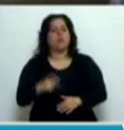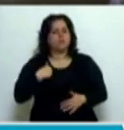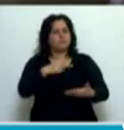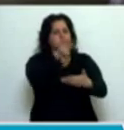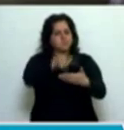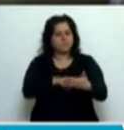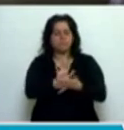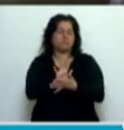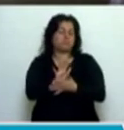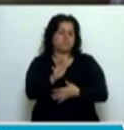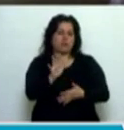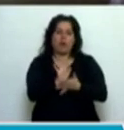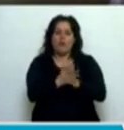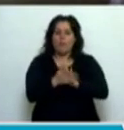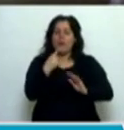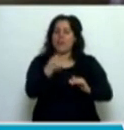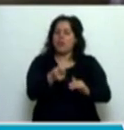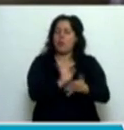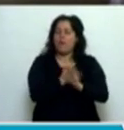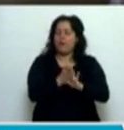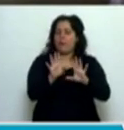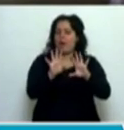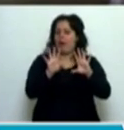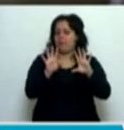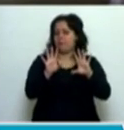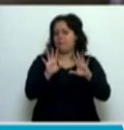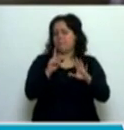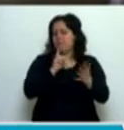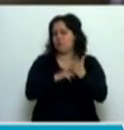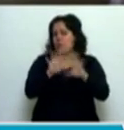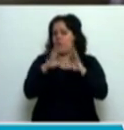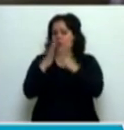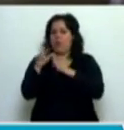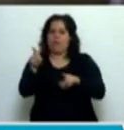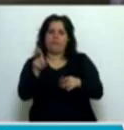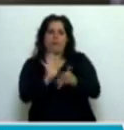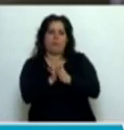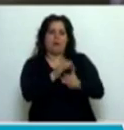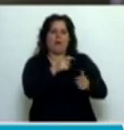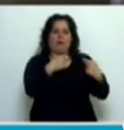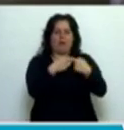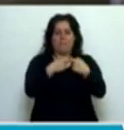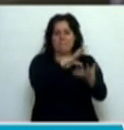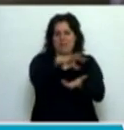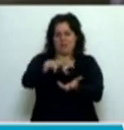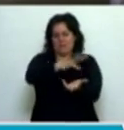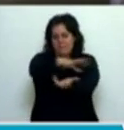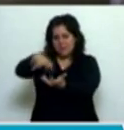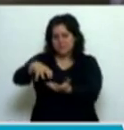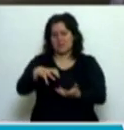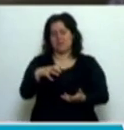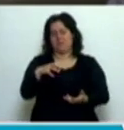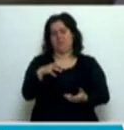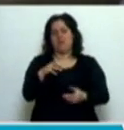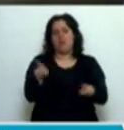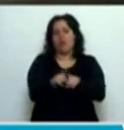leo como un desafío de la competitividad mundial y la expectativa que puede haber sobre esas empresas industriales sobre todo. Lo mismo